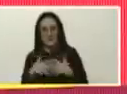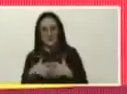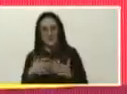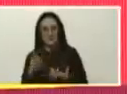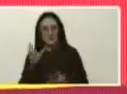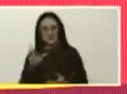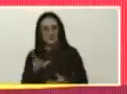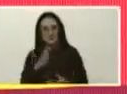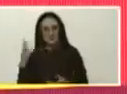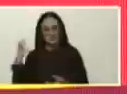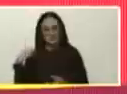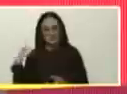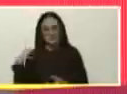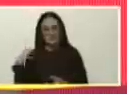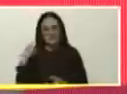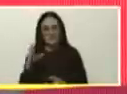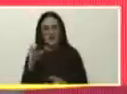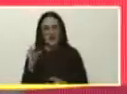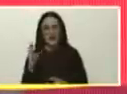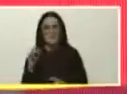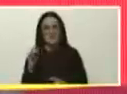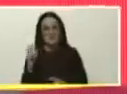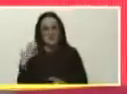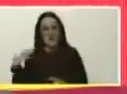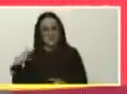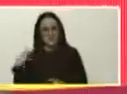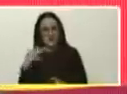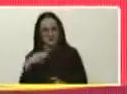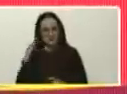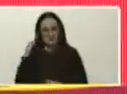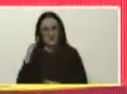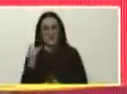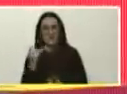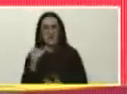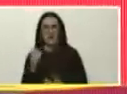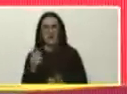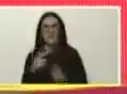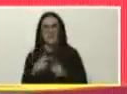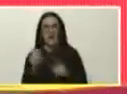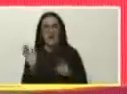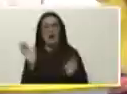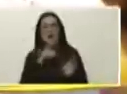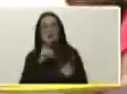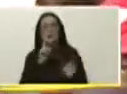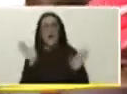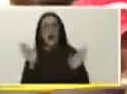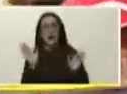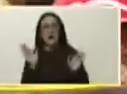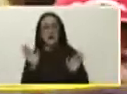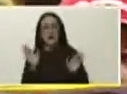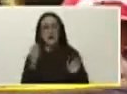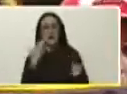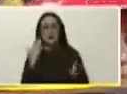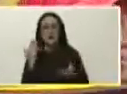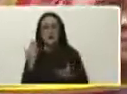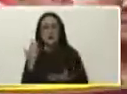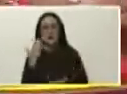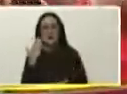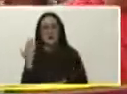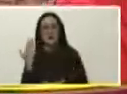nosotros el capitán de altura, Carlos López Peña, y Ángel González.